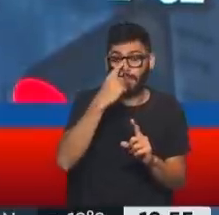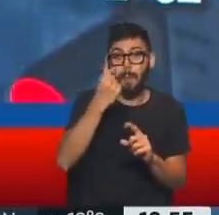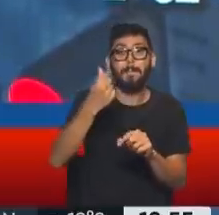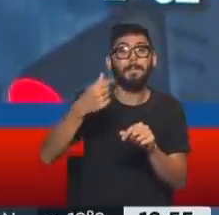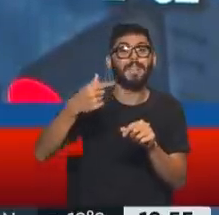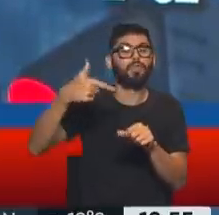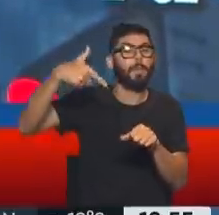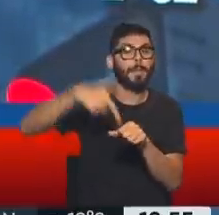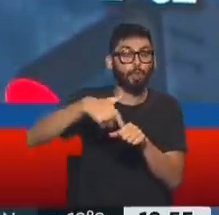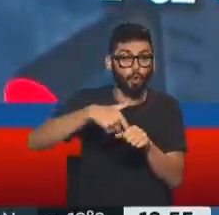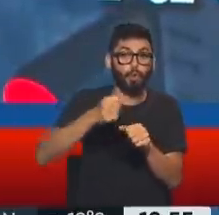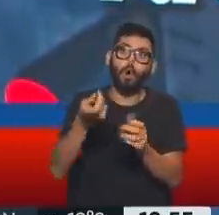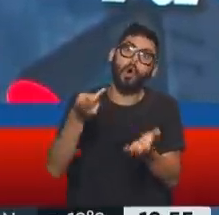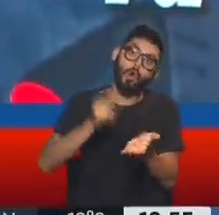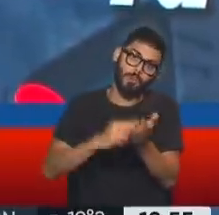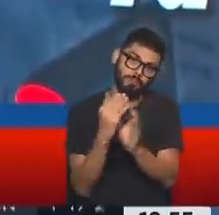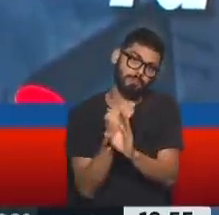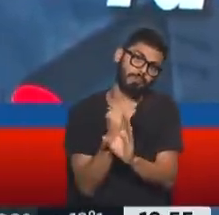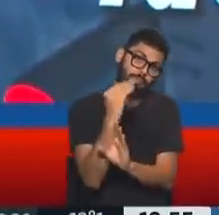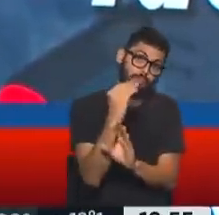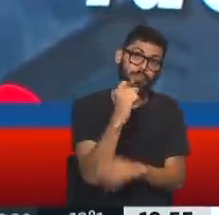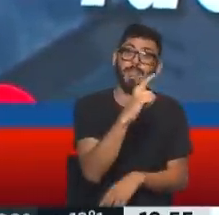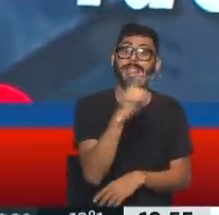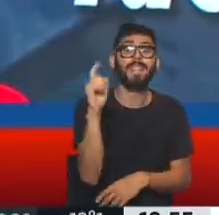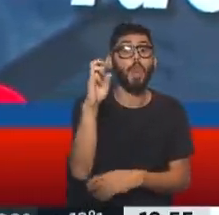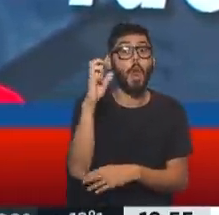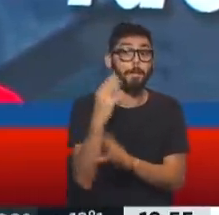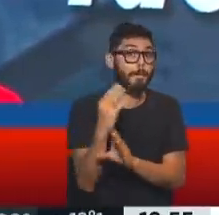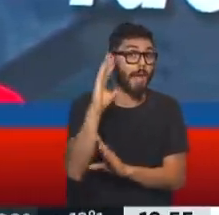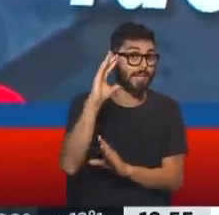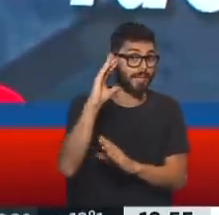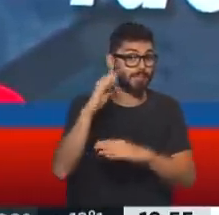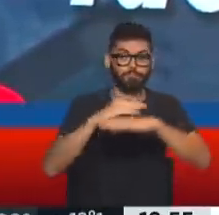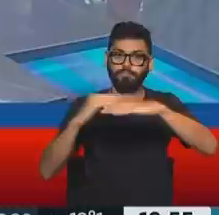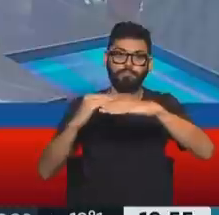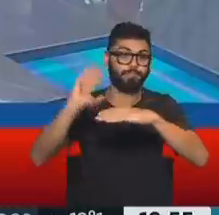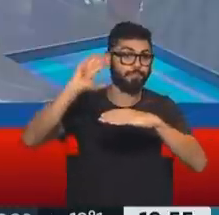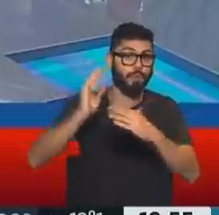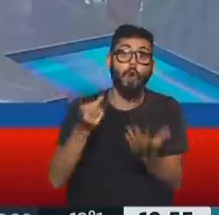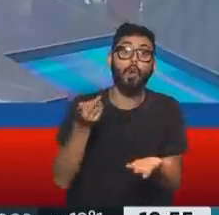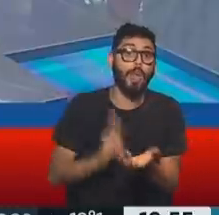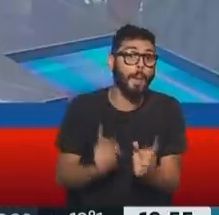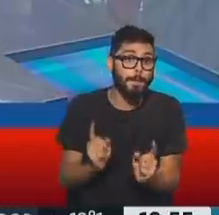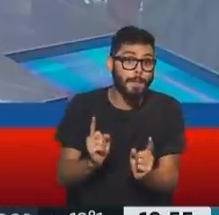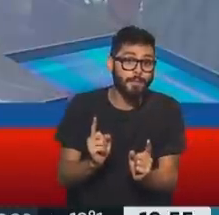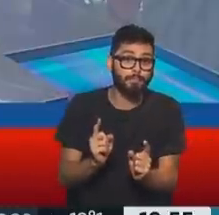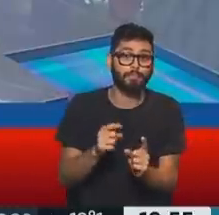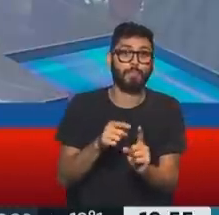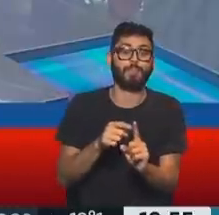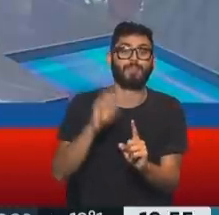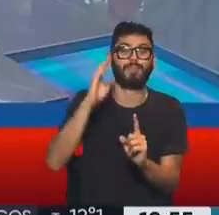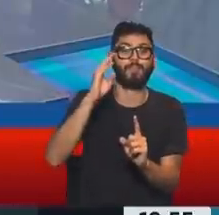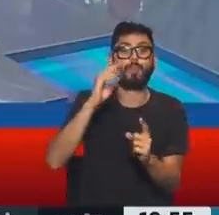nivel internacional vuelve a subir vuelve a pasar los 100 dólares y en la barrera de los 100 dólares volvemos a lo mismo bueno la suba de la soja